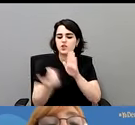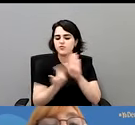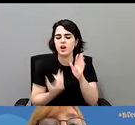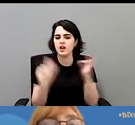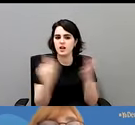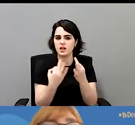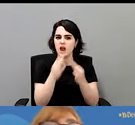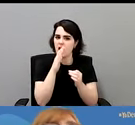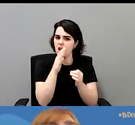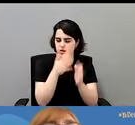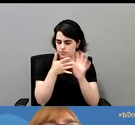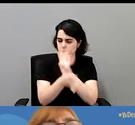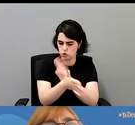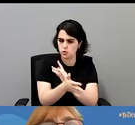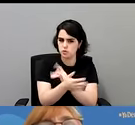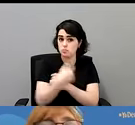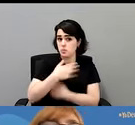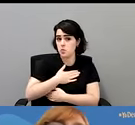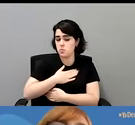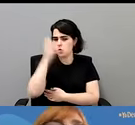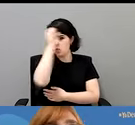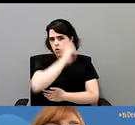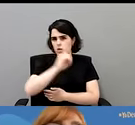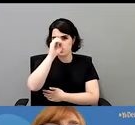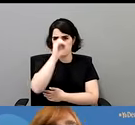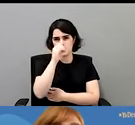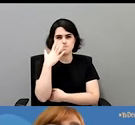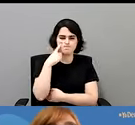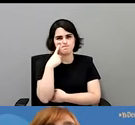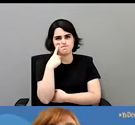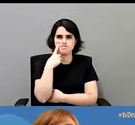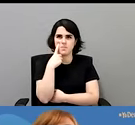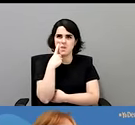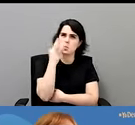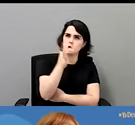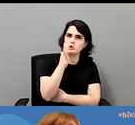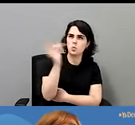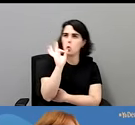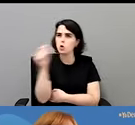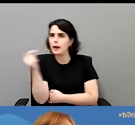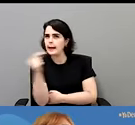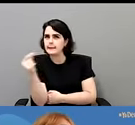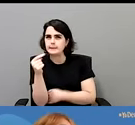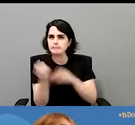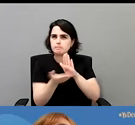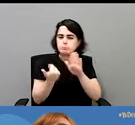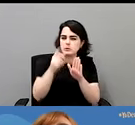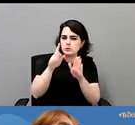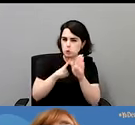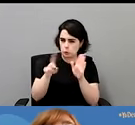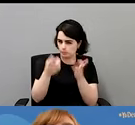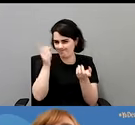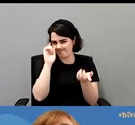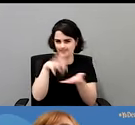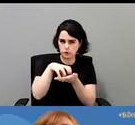ahora os explico, que en mi opinión, no sé yo hasta qué punto ha sido positiva eliminarlo. Veis que a partir